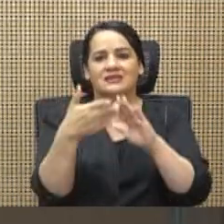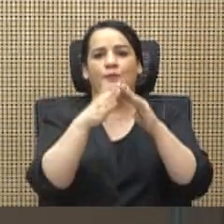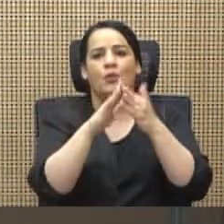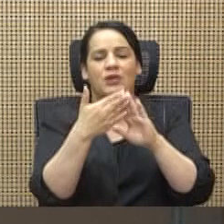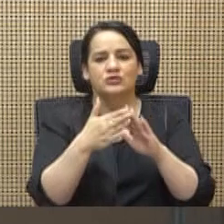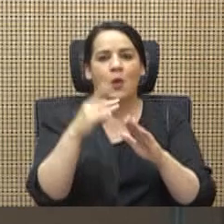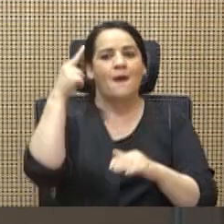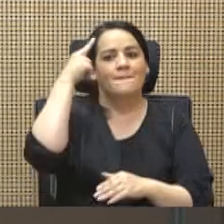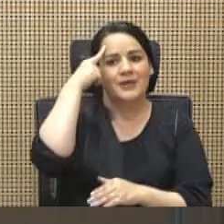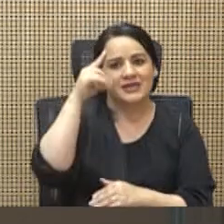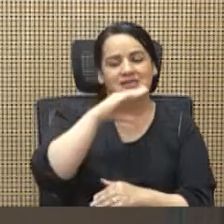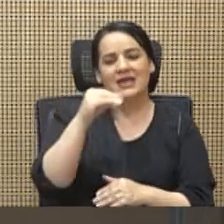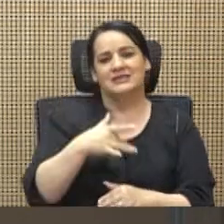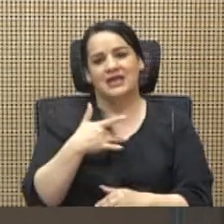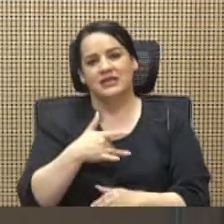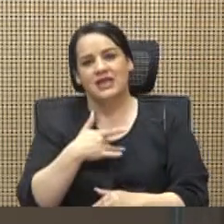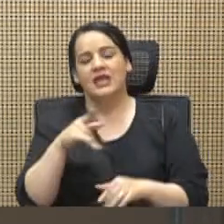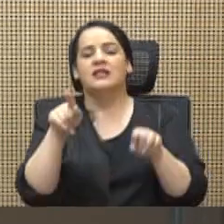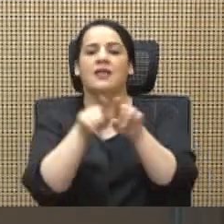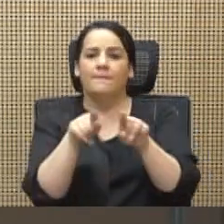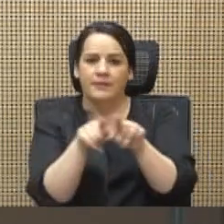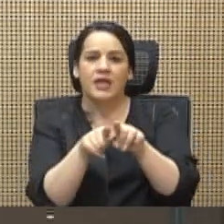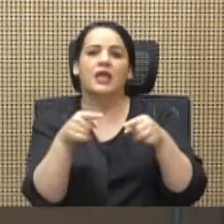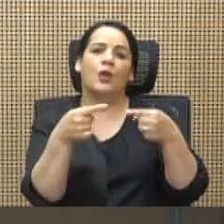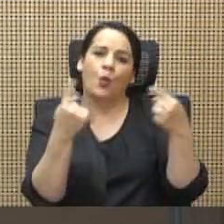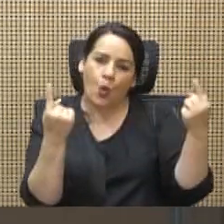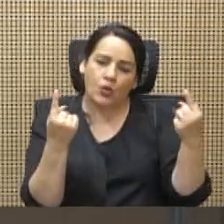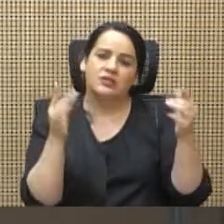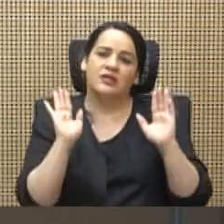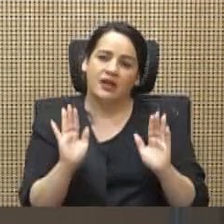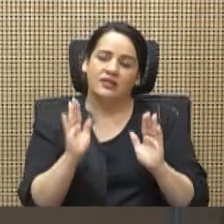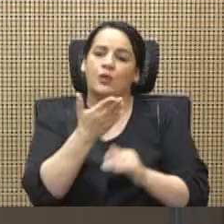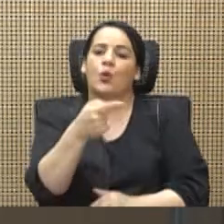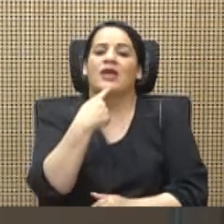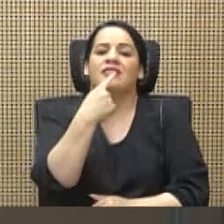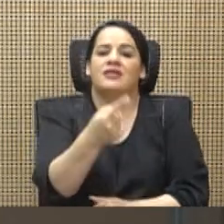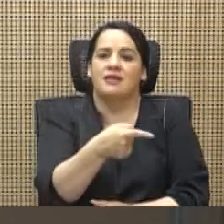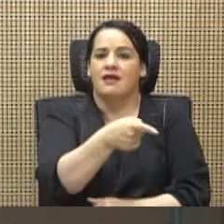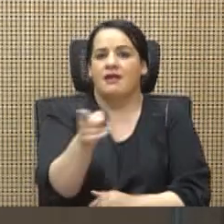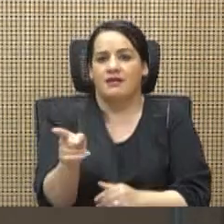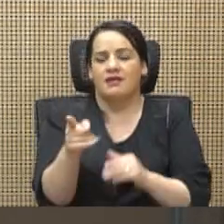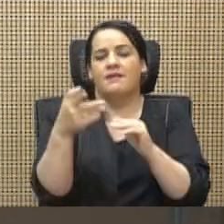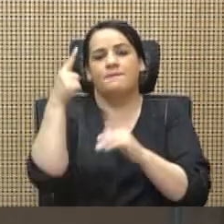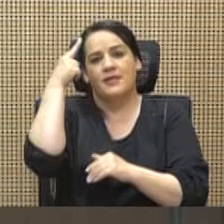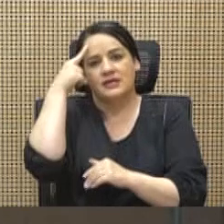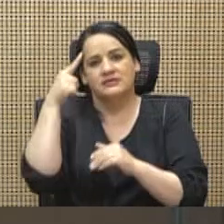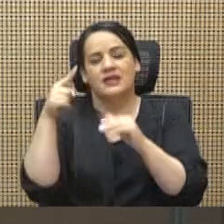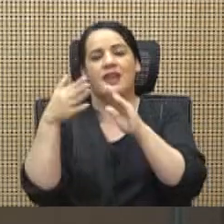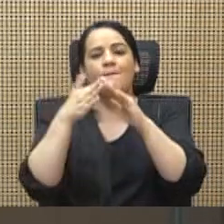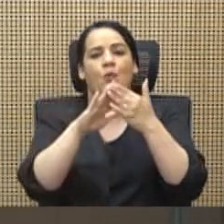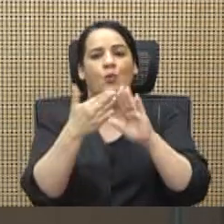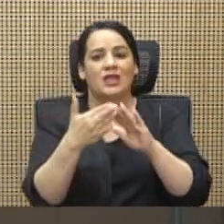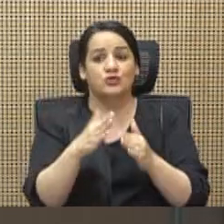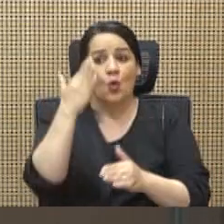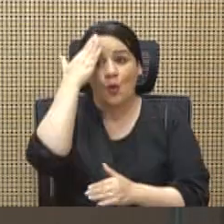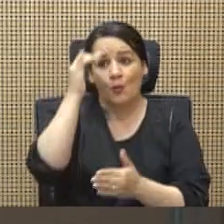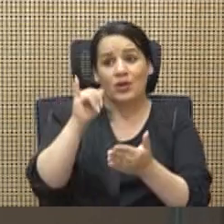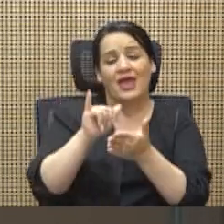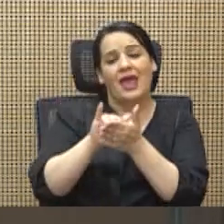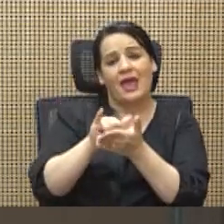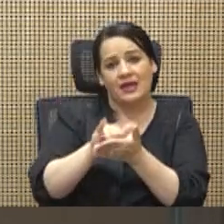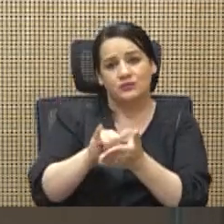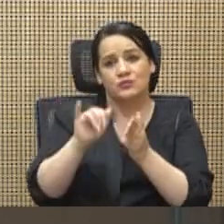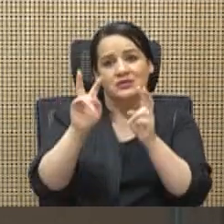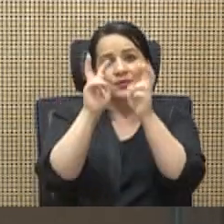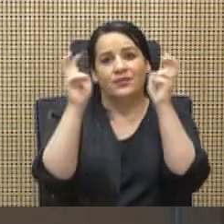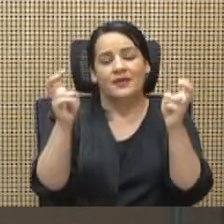incluso ir en contra de lo que la población en algunos casos piense, porque si son temas de salud pública